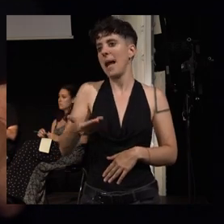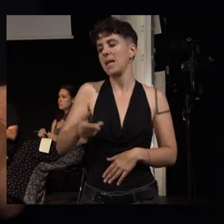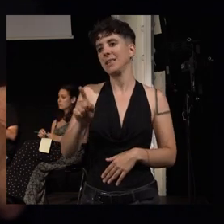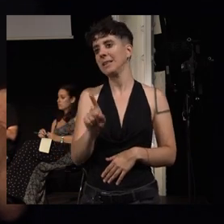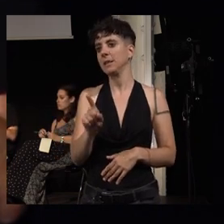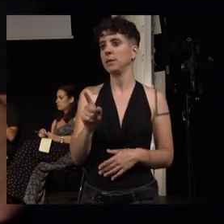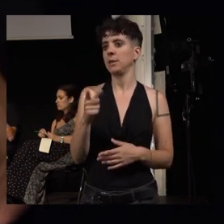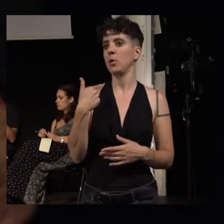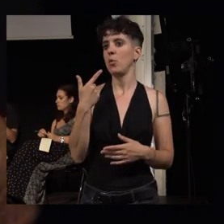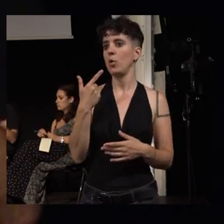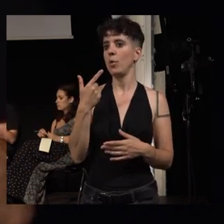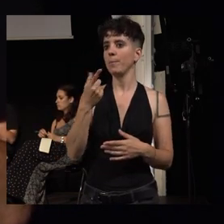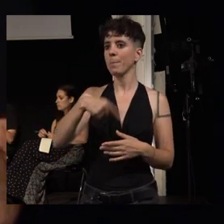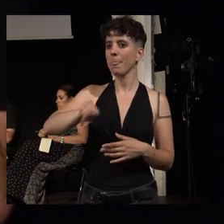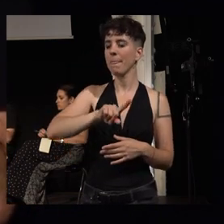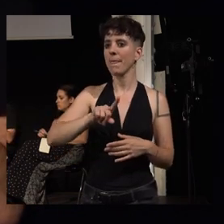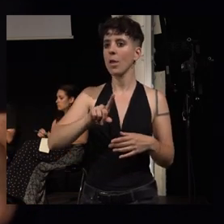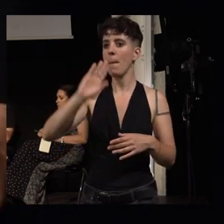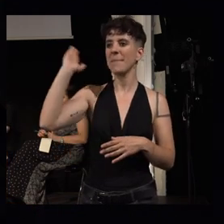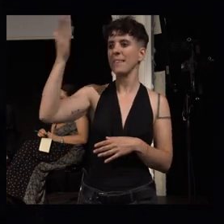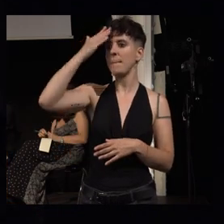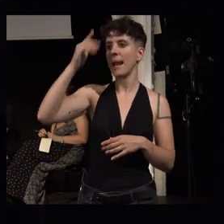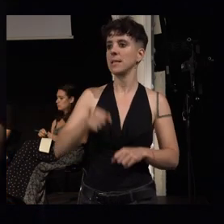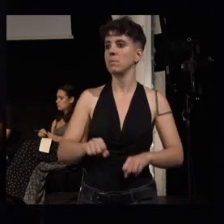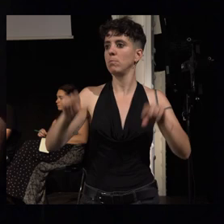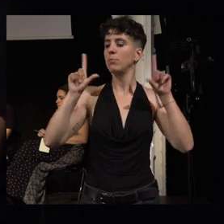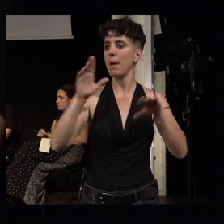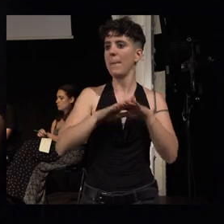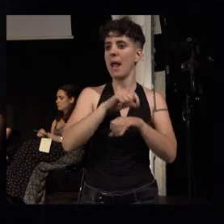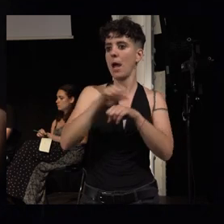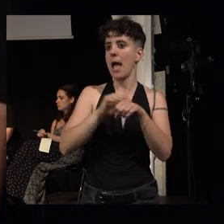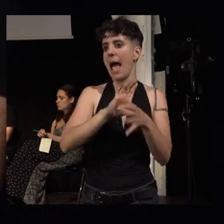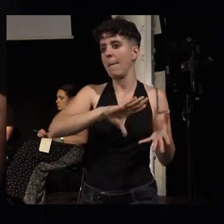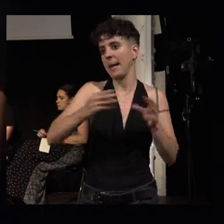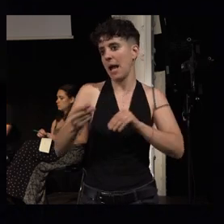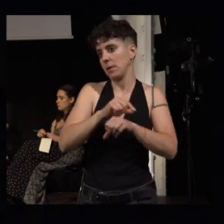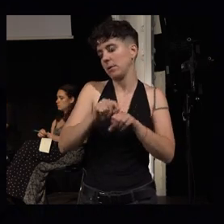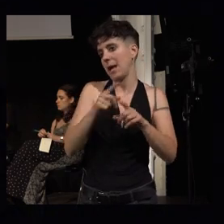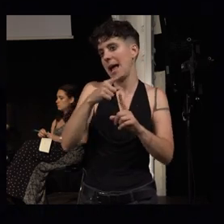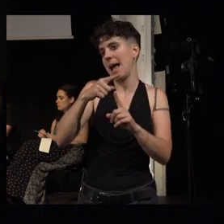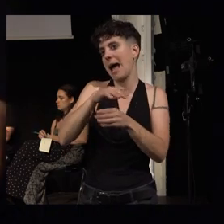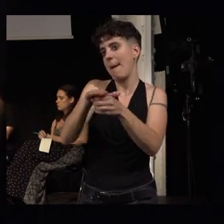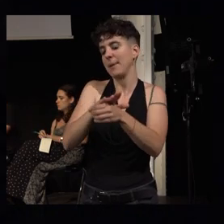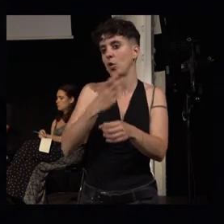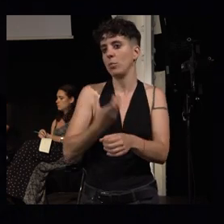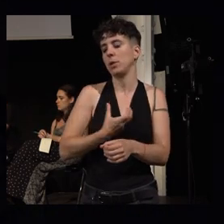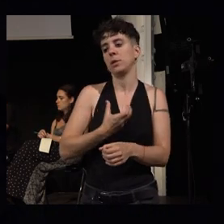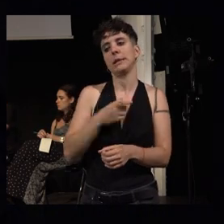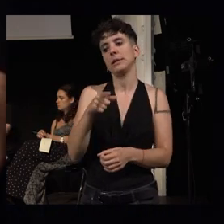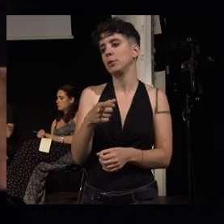que sean los principales interlocutores para aplicar políticas a nivel municipal, ¿no? Creo que hace